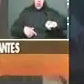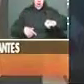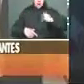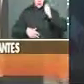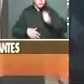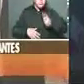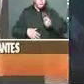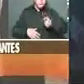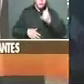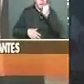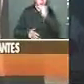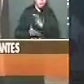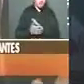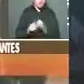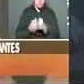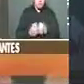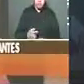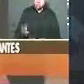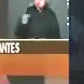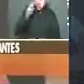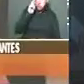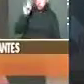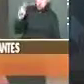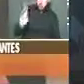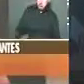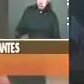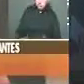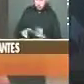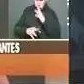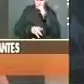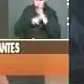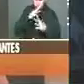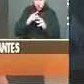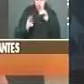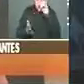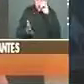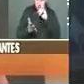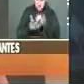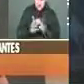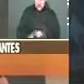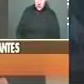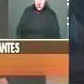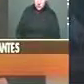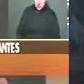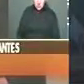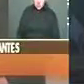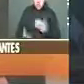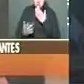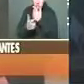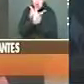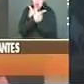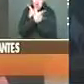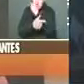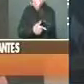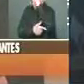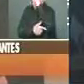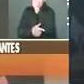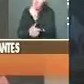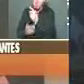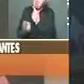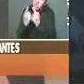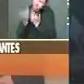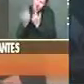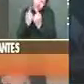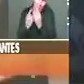del terrorismo. O es que ustedes han visto que en el mundo estén negociando con el Estado Islámico, con ISIS o con